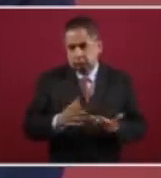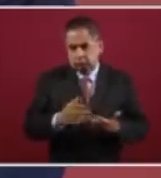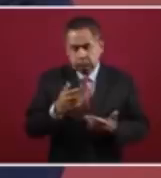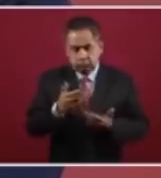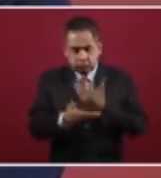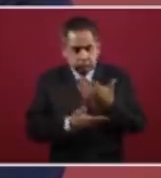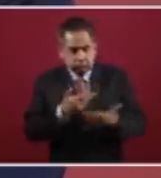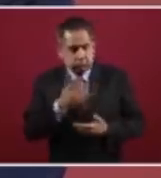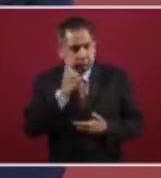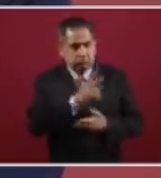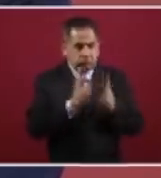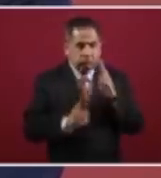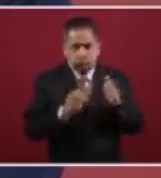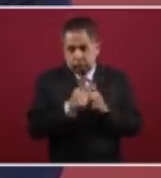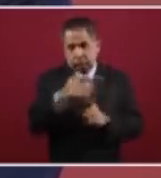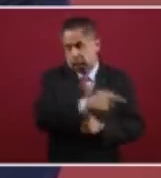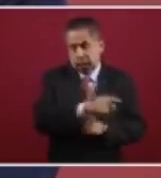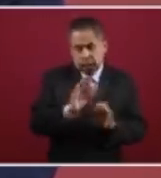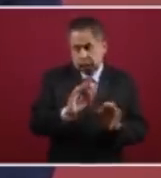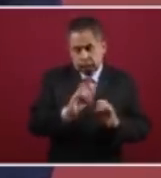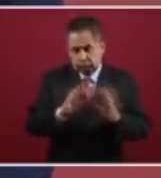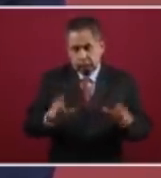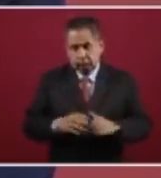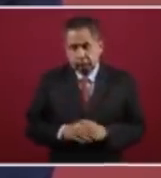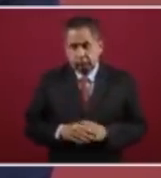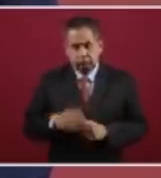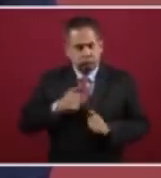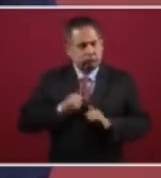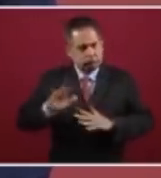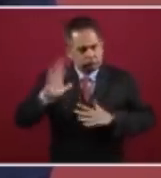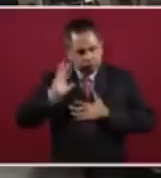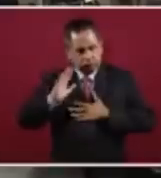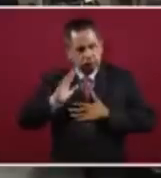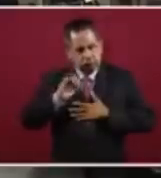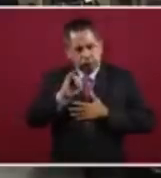para que platique con él. Ese es el compromiso.